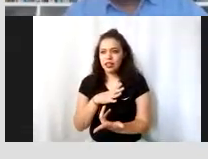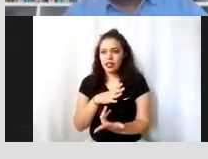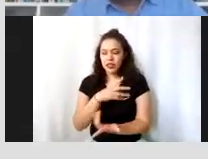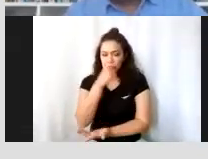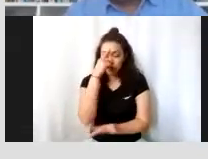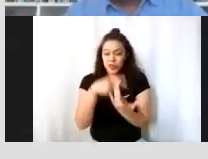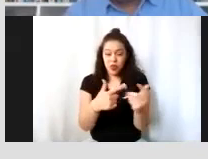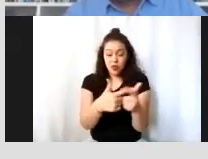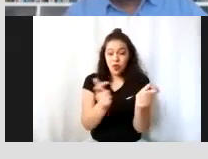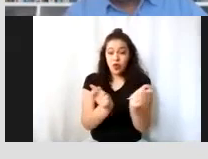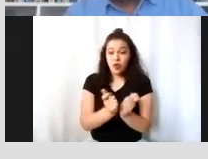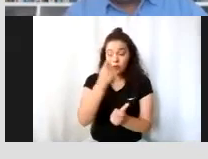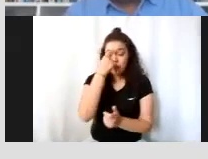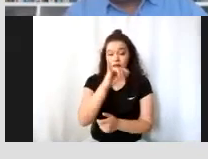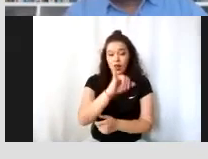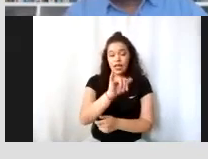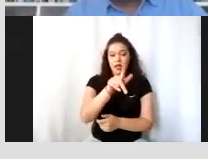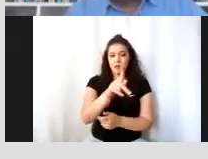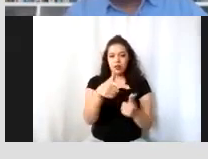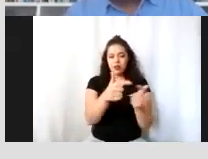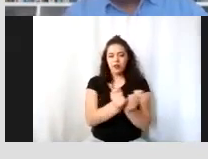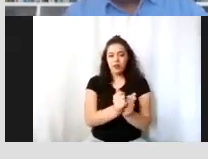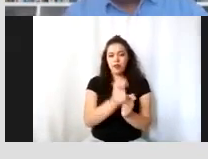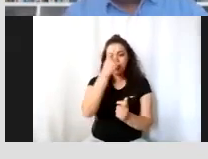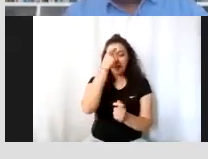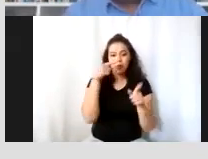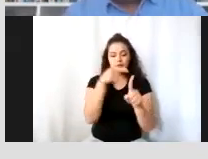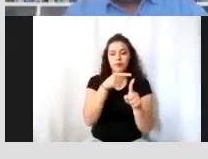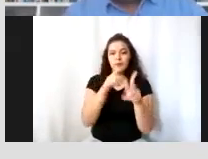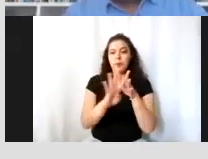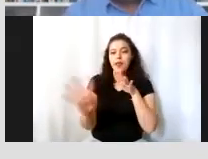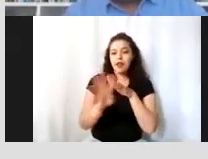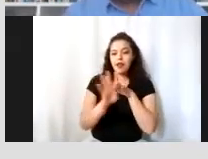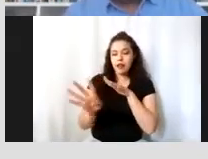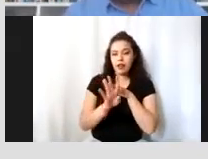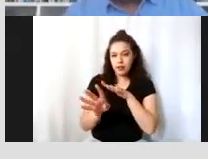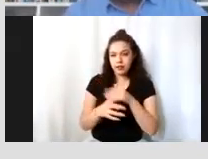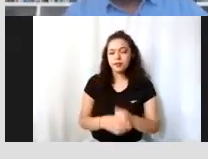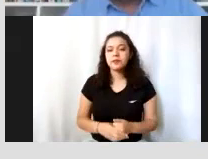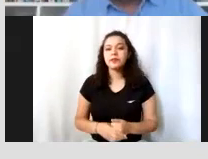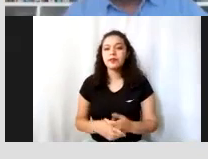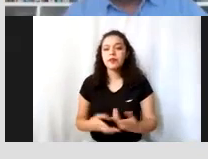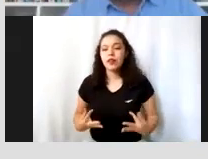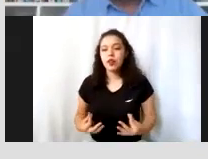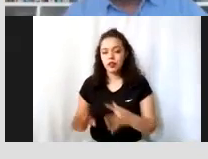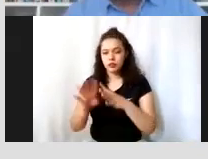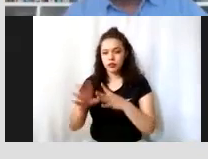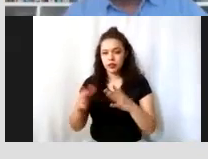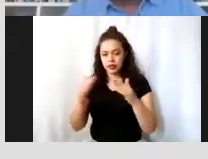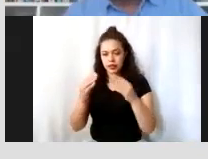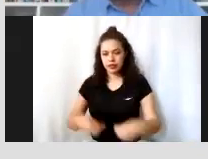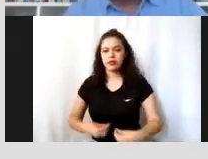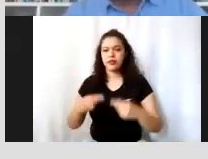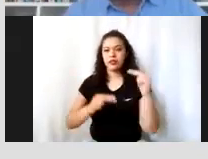debería de haber un rubro de IAPS para migrantes. Calidad migratoria, derechos de residencia, domicilio, grado académico,